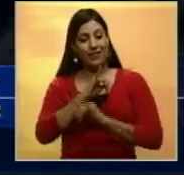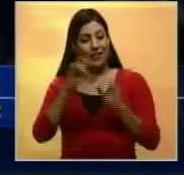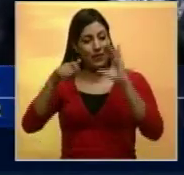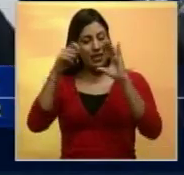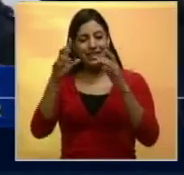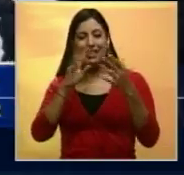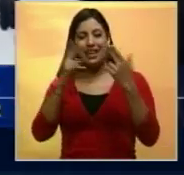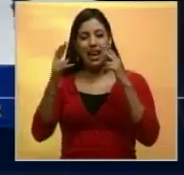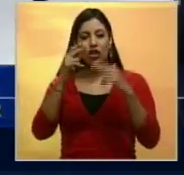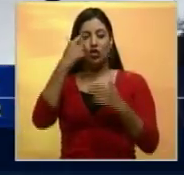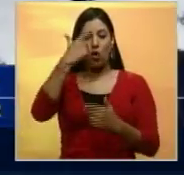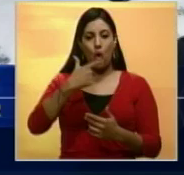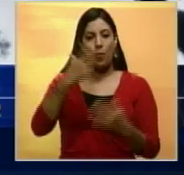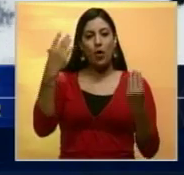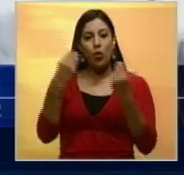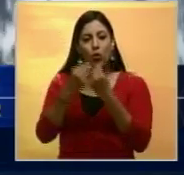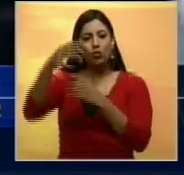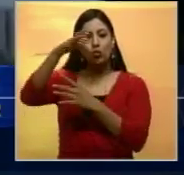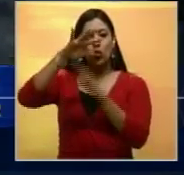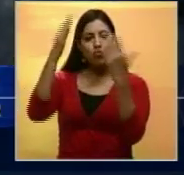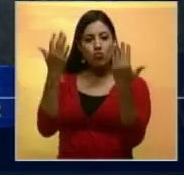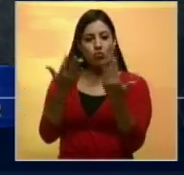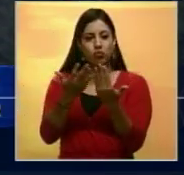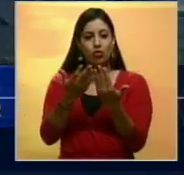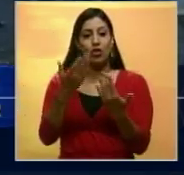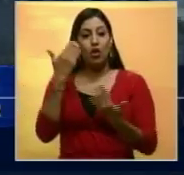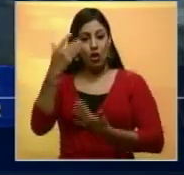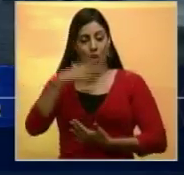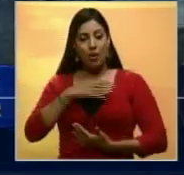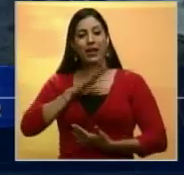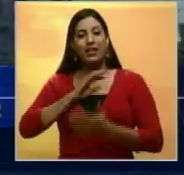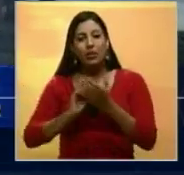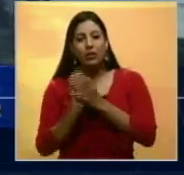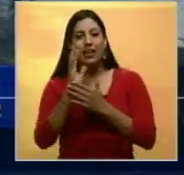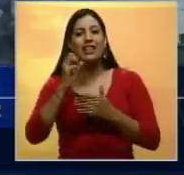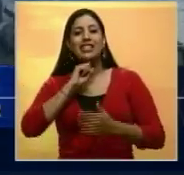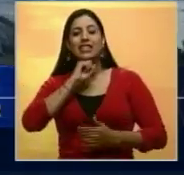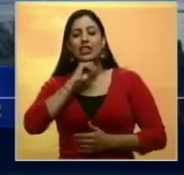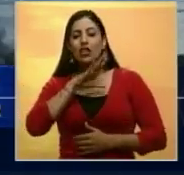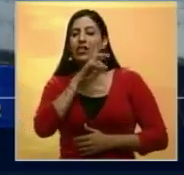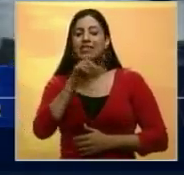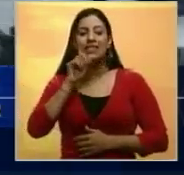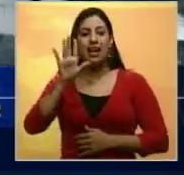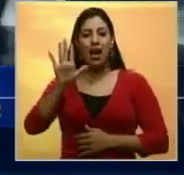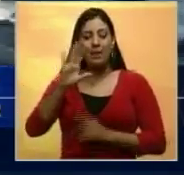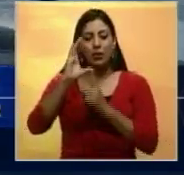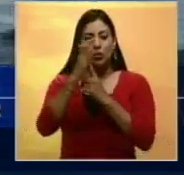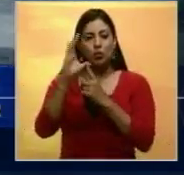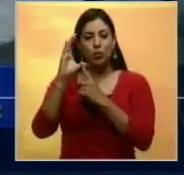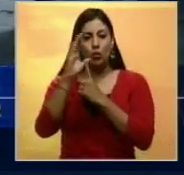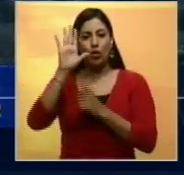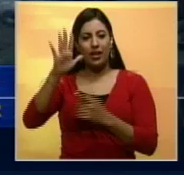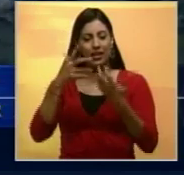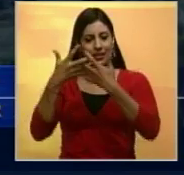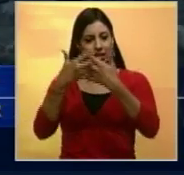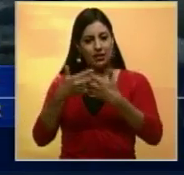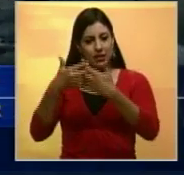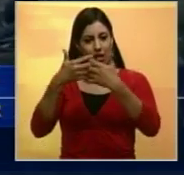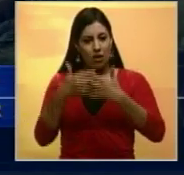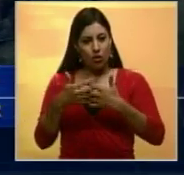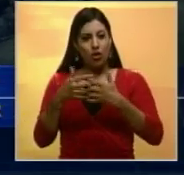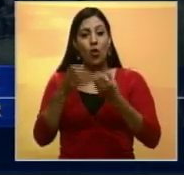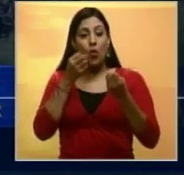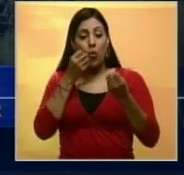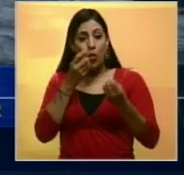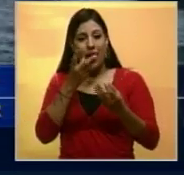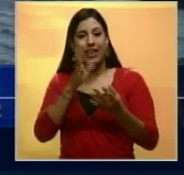la relación del hombre con el mundo. El Renacido está basado en una historia que forma parte de la cultura popular estadounidense, que